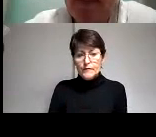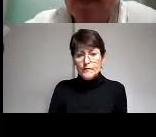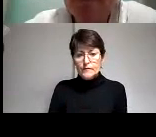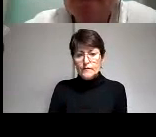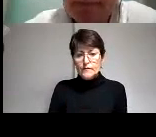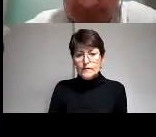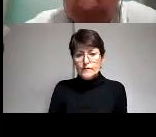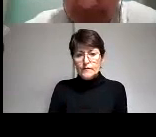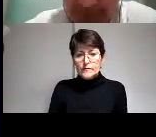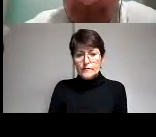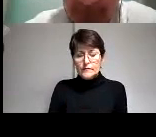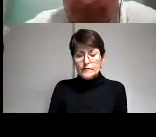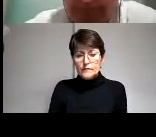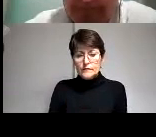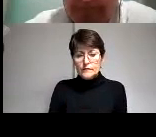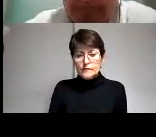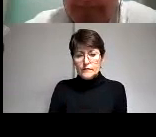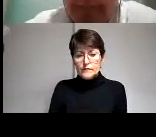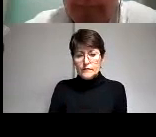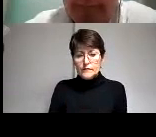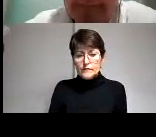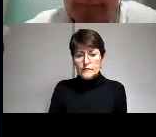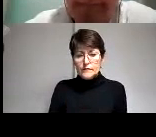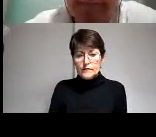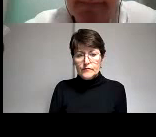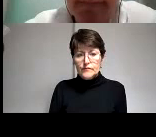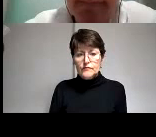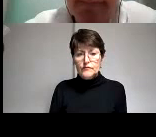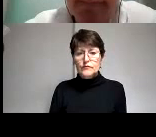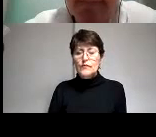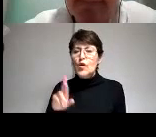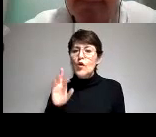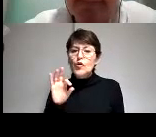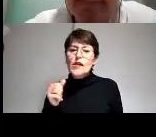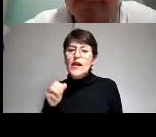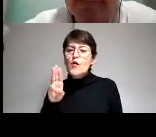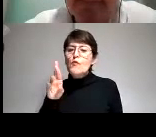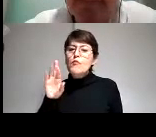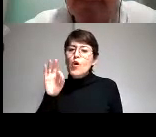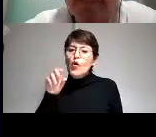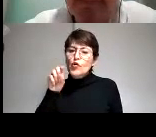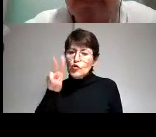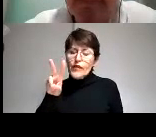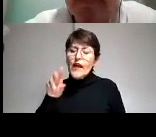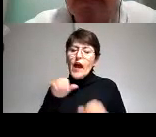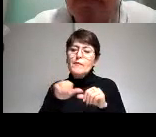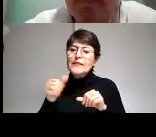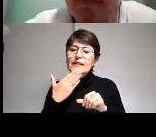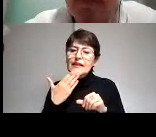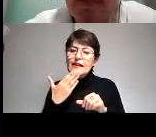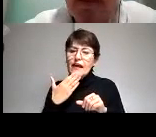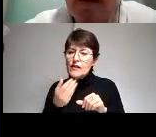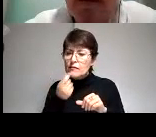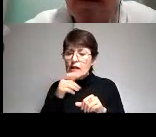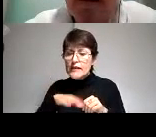Vale. A ver, Rosana pregunta, ¿el Pro12 a partir de qué edad se puede consumir? ¿Los